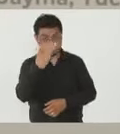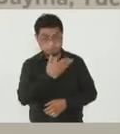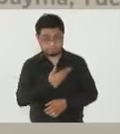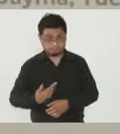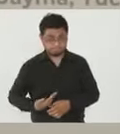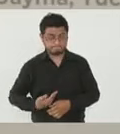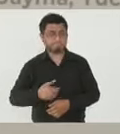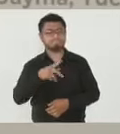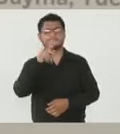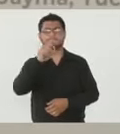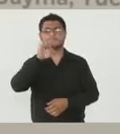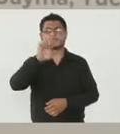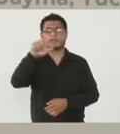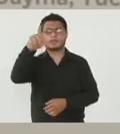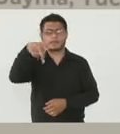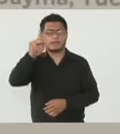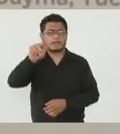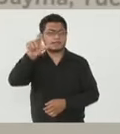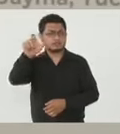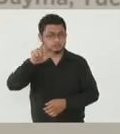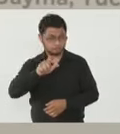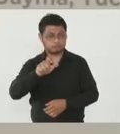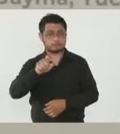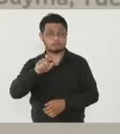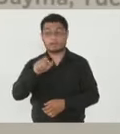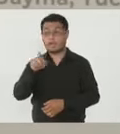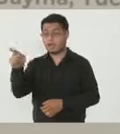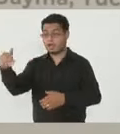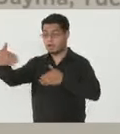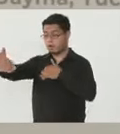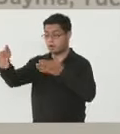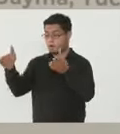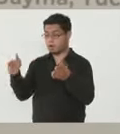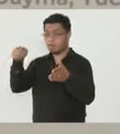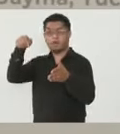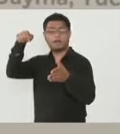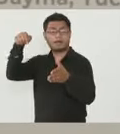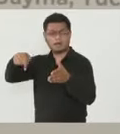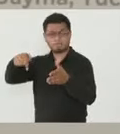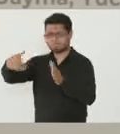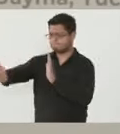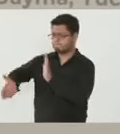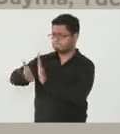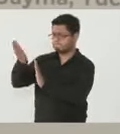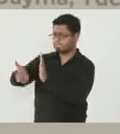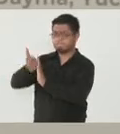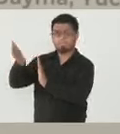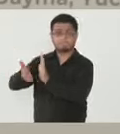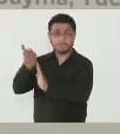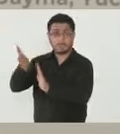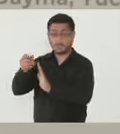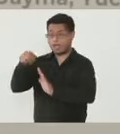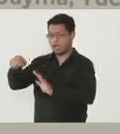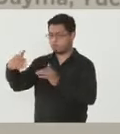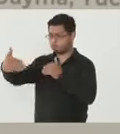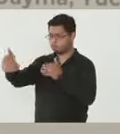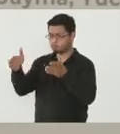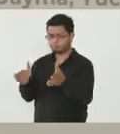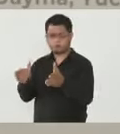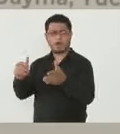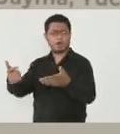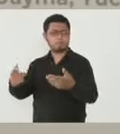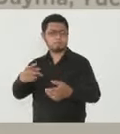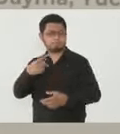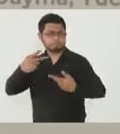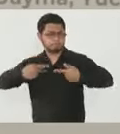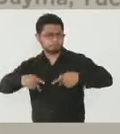Tekash estamos haciendo ya el donativo de un terreno donde se va a estar construyendo el cuartel de la Guardia Nacional y también